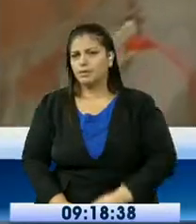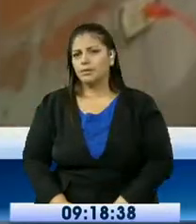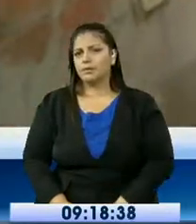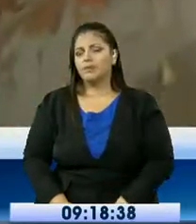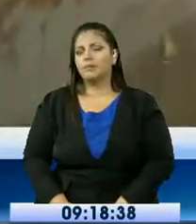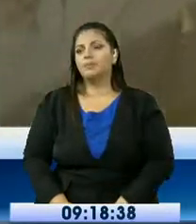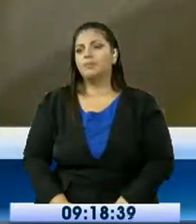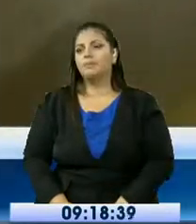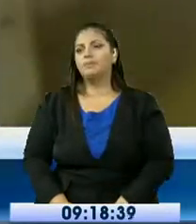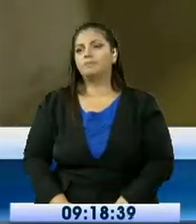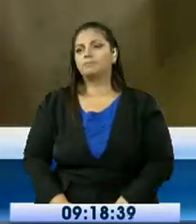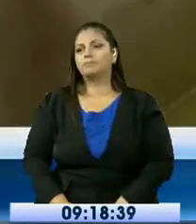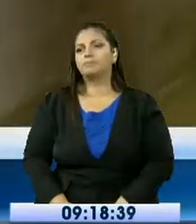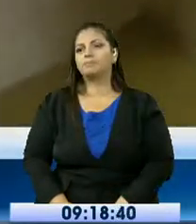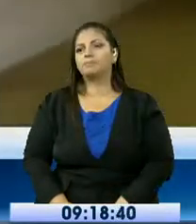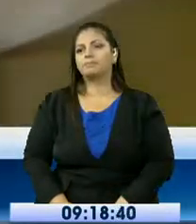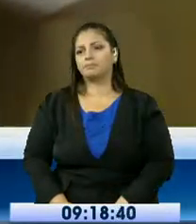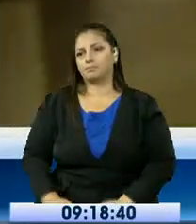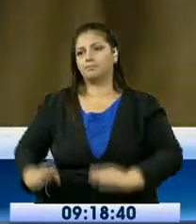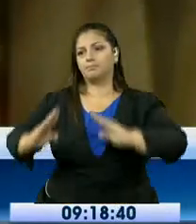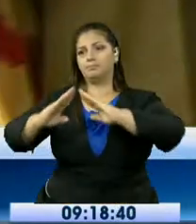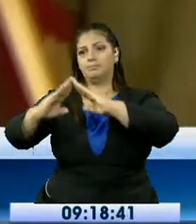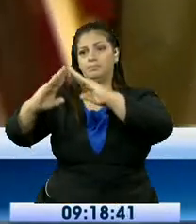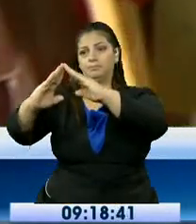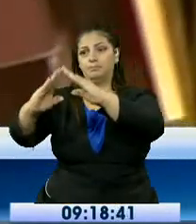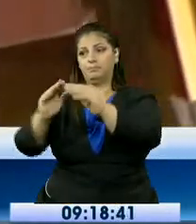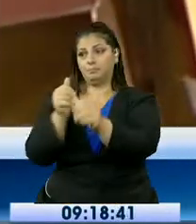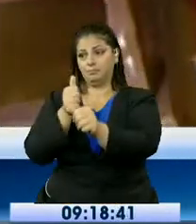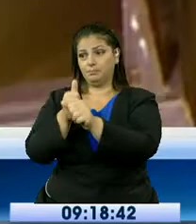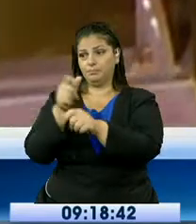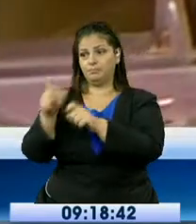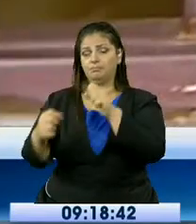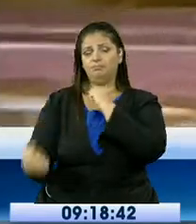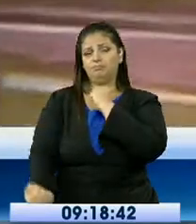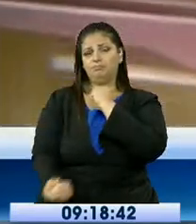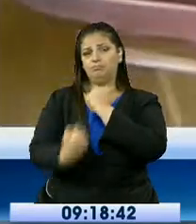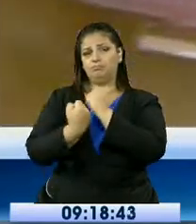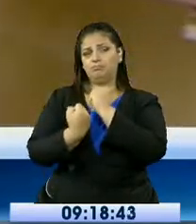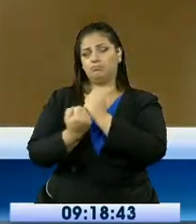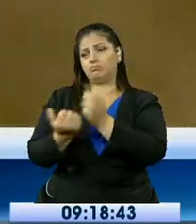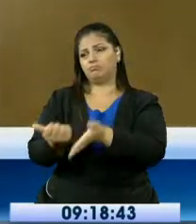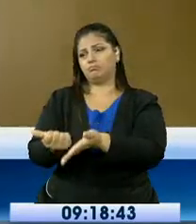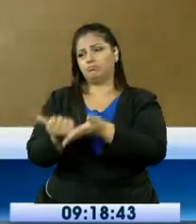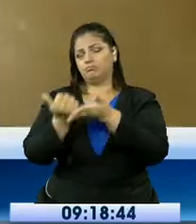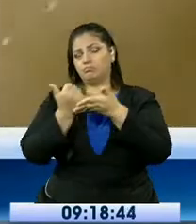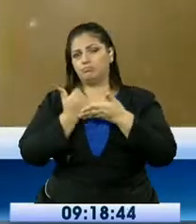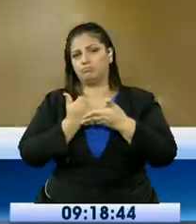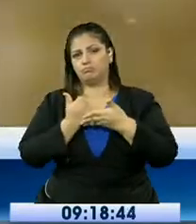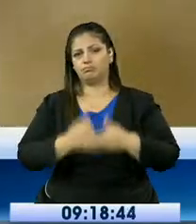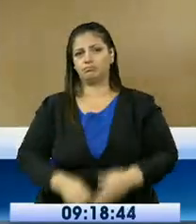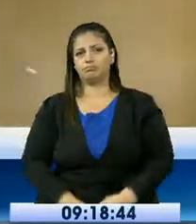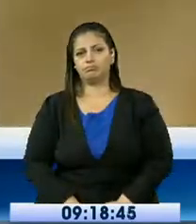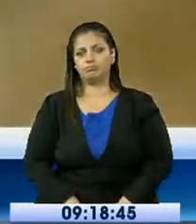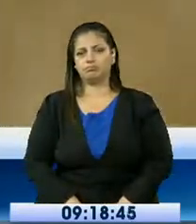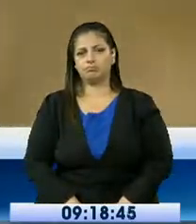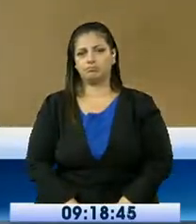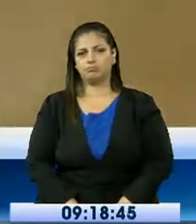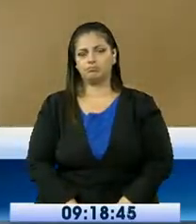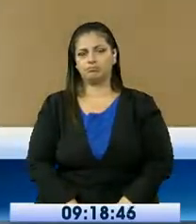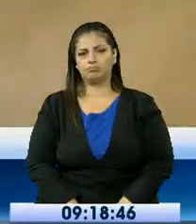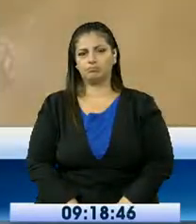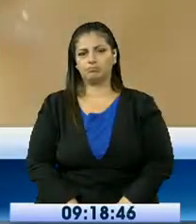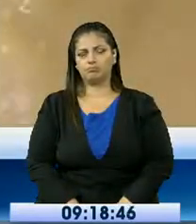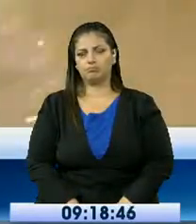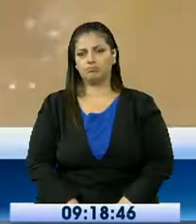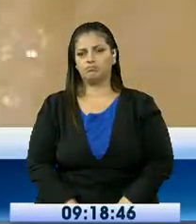vecinos y nosotros los apoyamos a los vecinos porque esto se le llena mucho de agua aquí y de paso que le dan